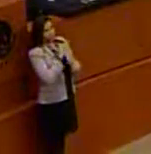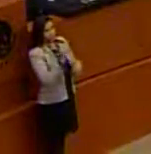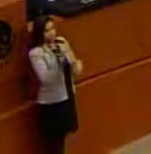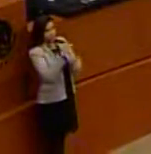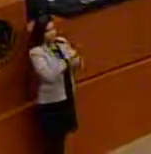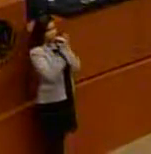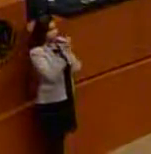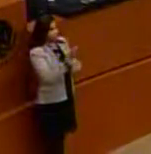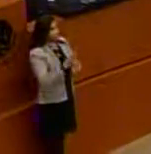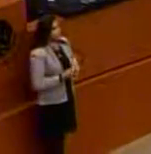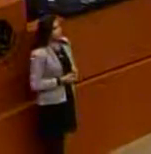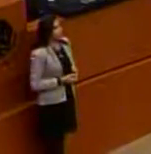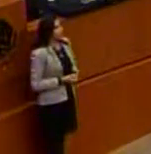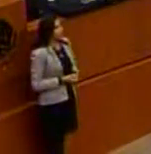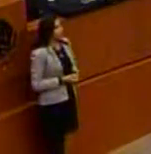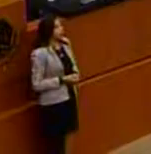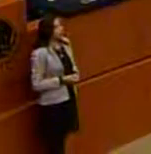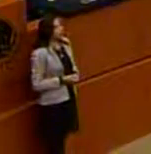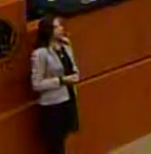se aplicó.